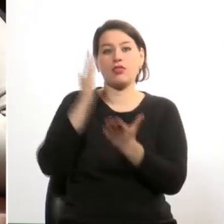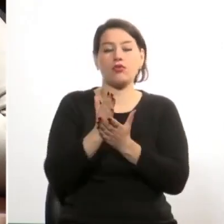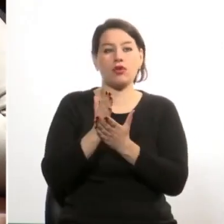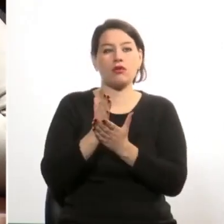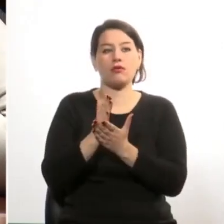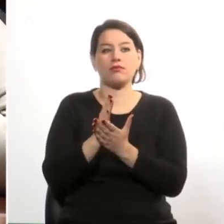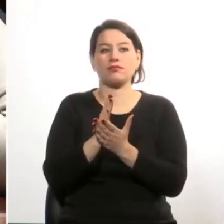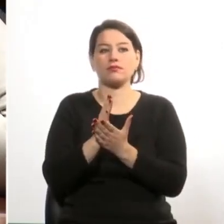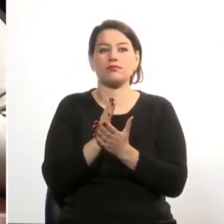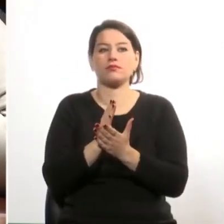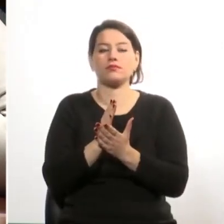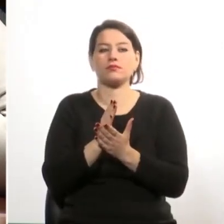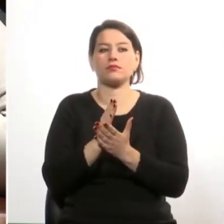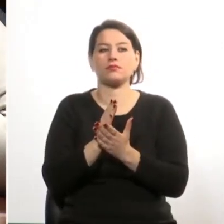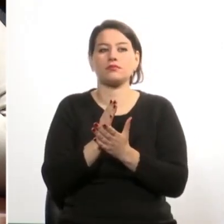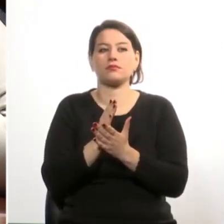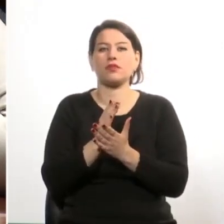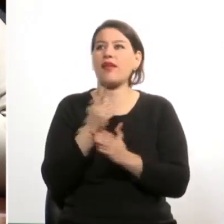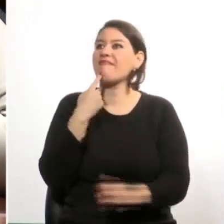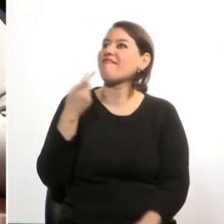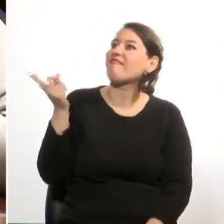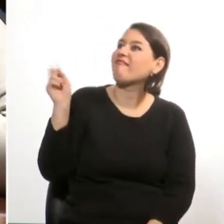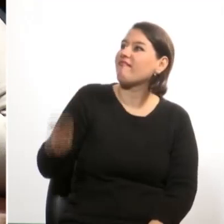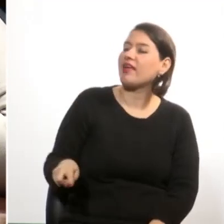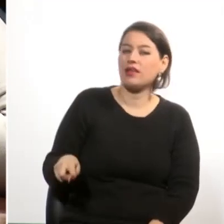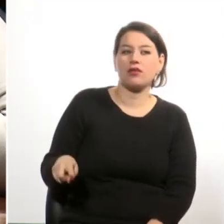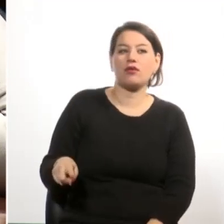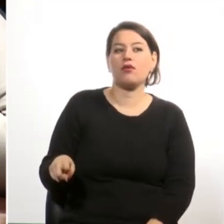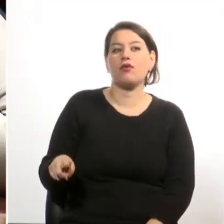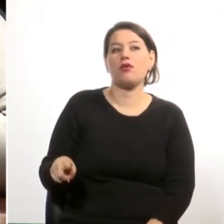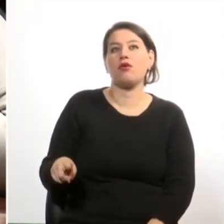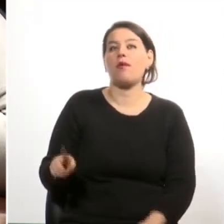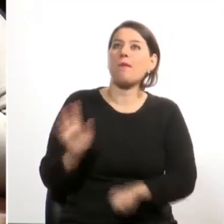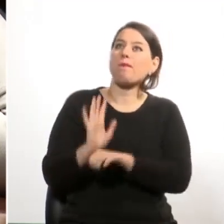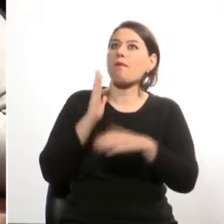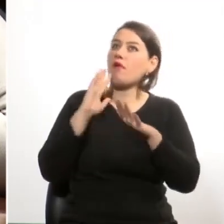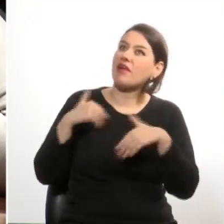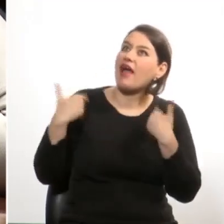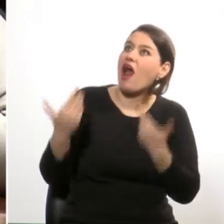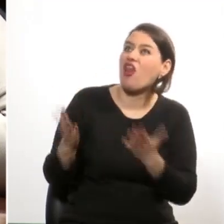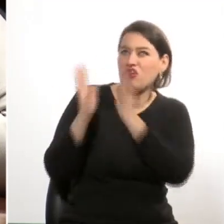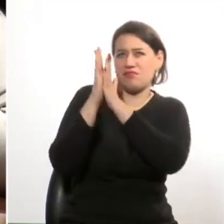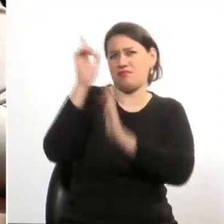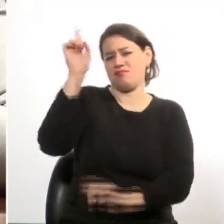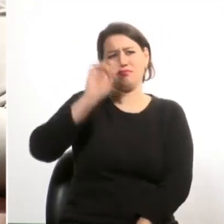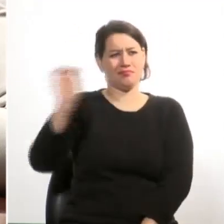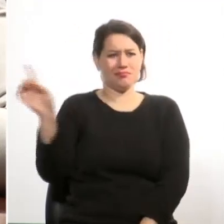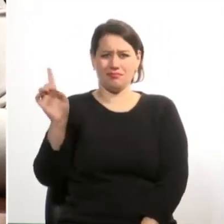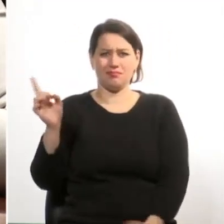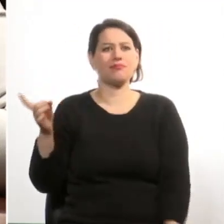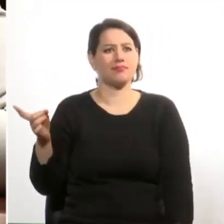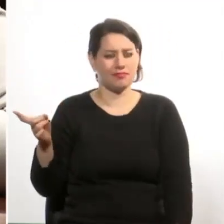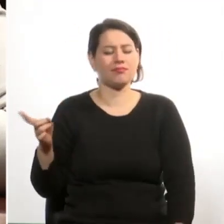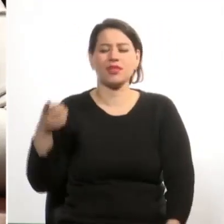no fue, por cierto, producto de una dádiva ni de un regalo de la providencia. Fue, sin